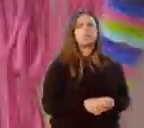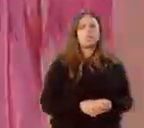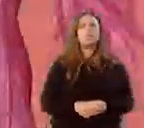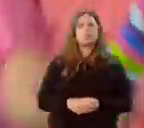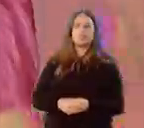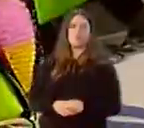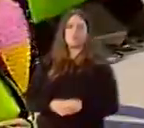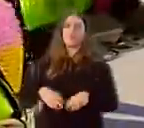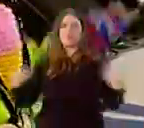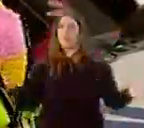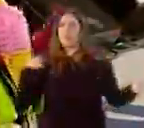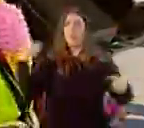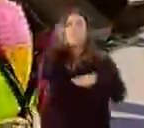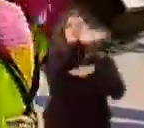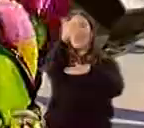tocar